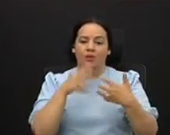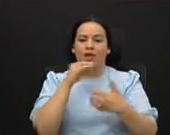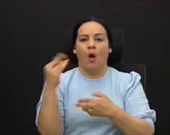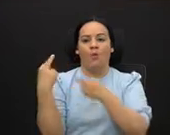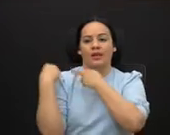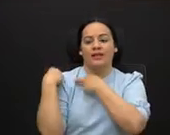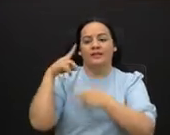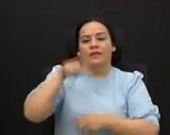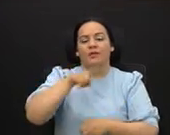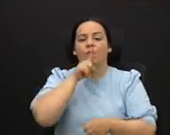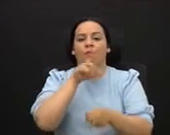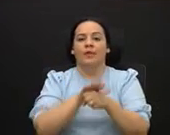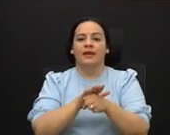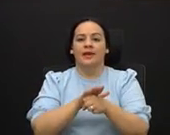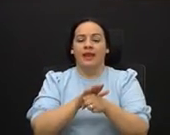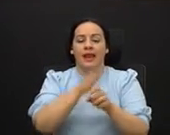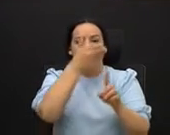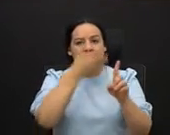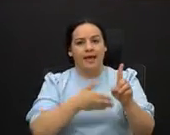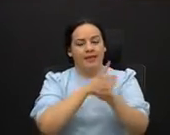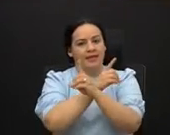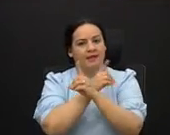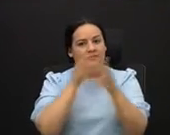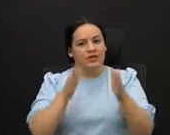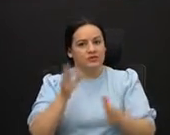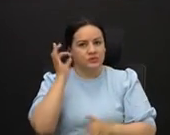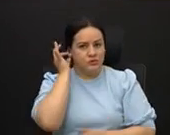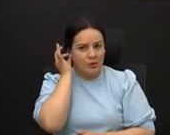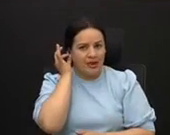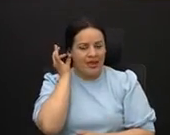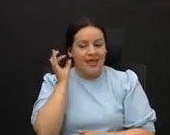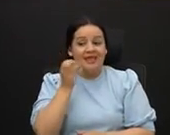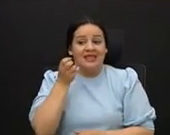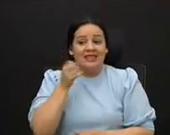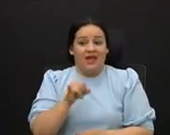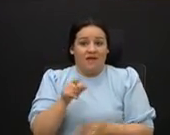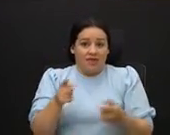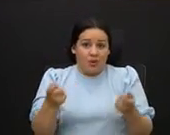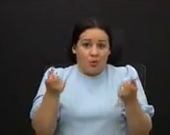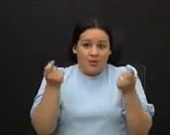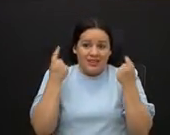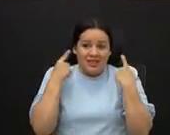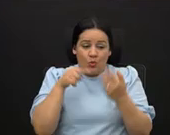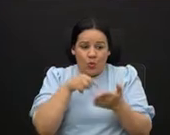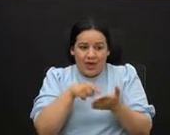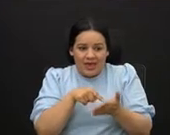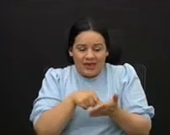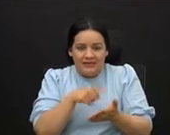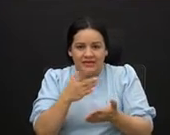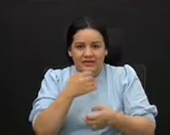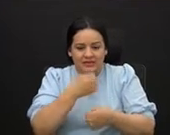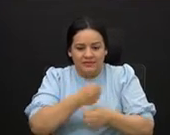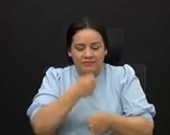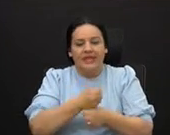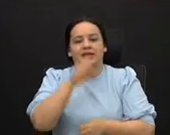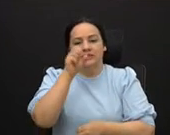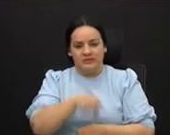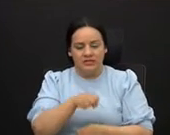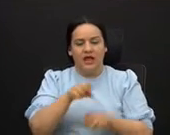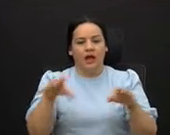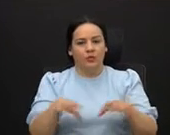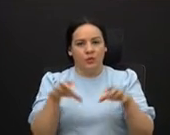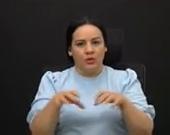la señora defensora, por lo que de haber omitido realizar estas diligencias, sí estaría actuando en contra